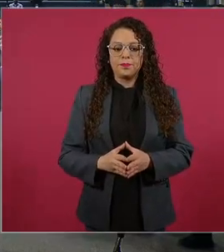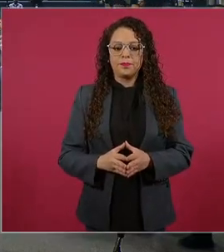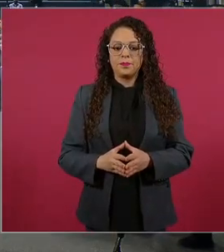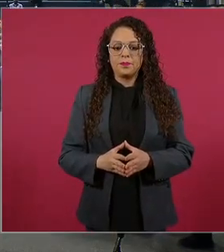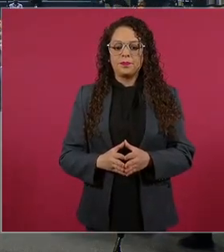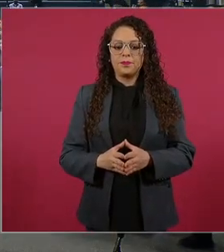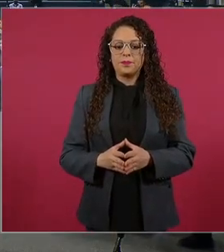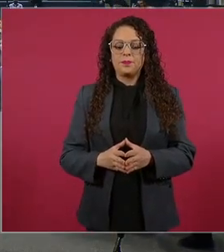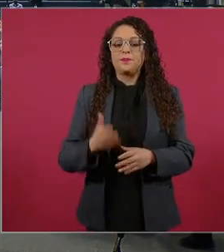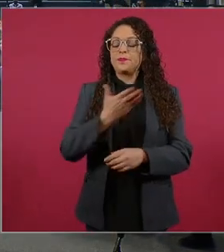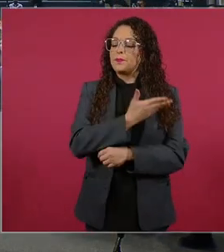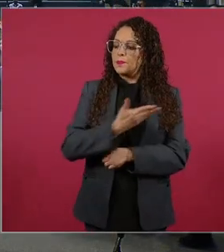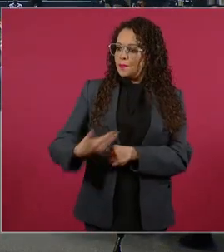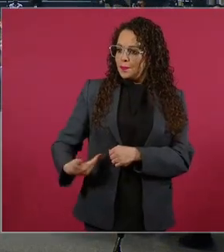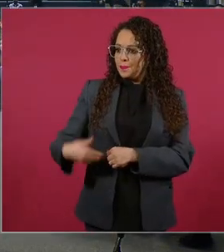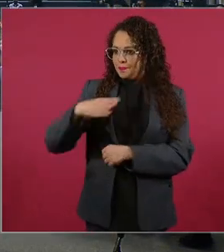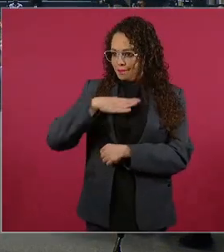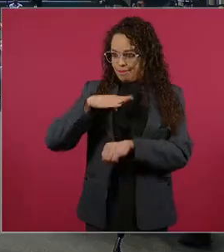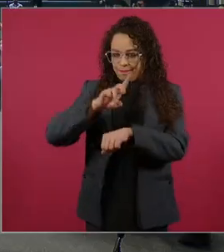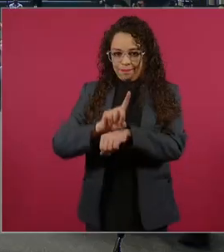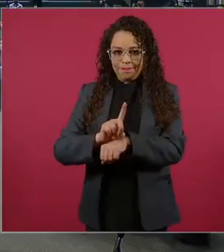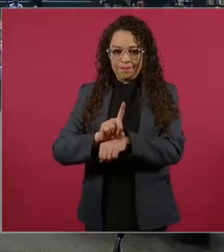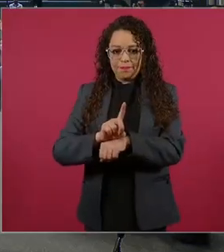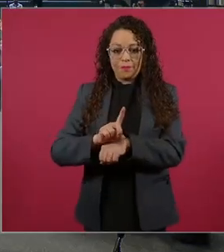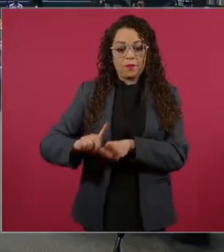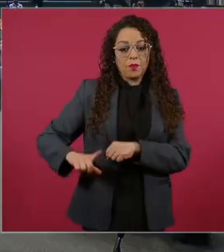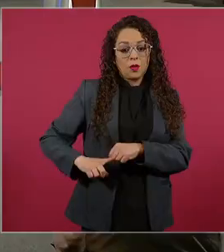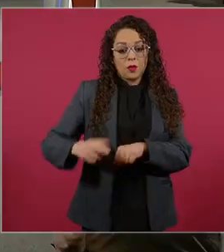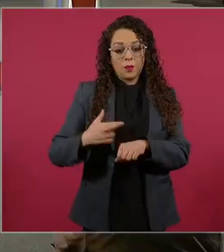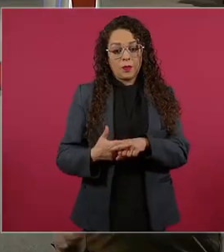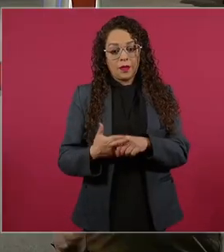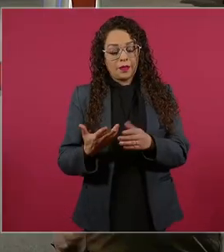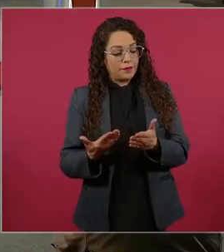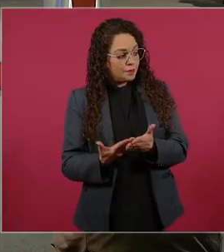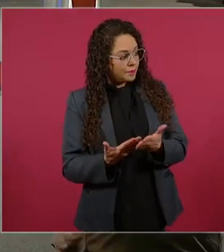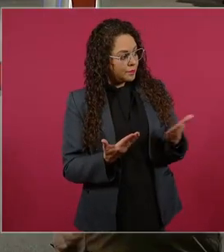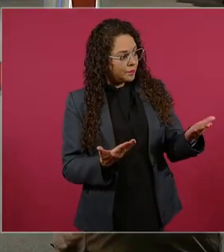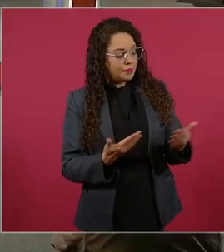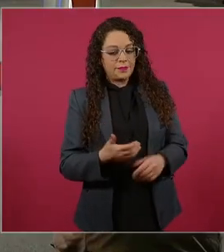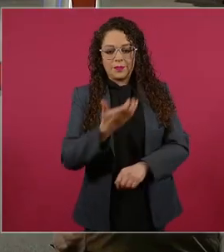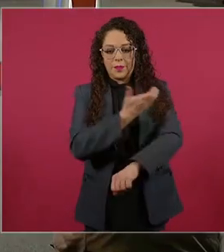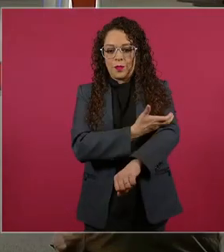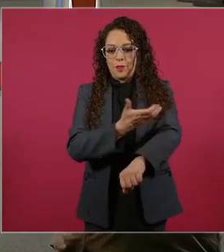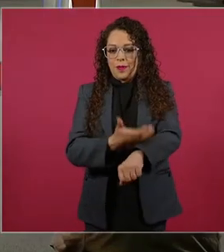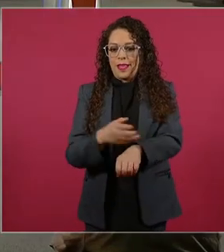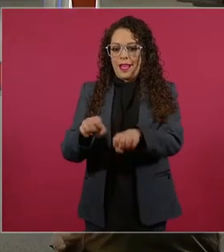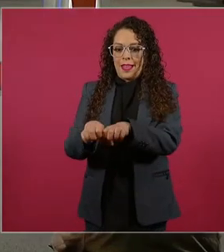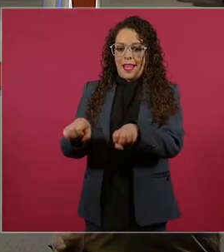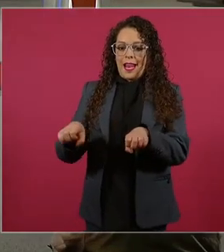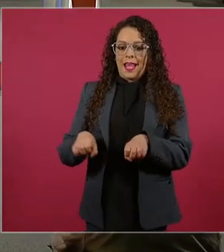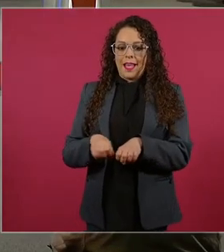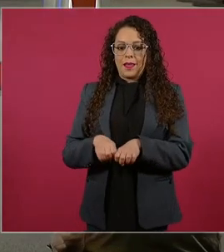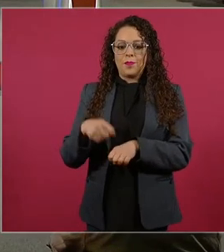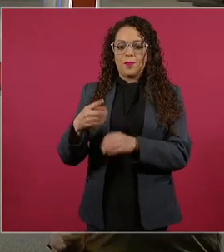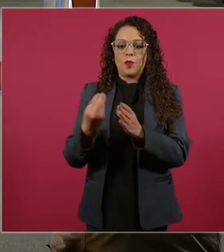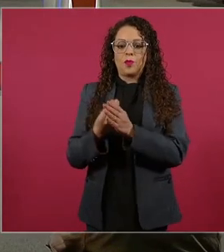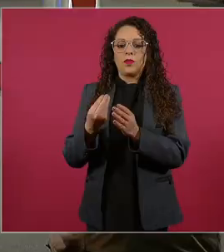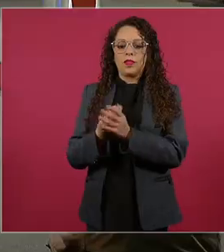Muy buenos días, presidente, gobernadores, compañeras y compañeros del equipo del Tren